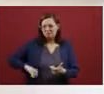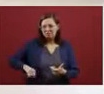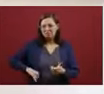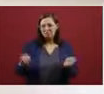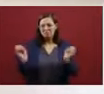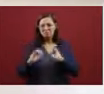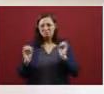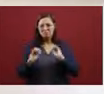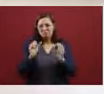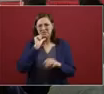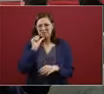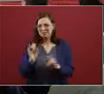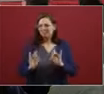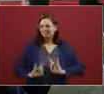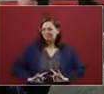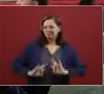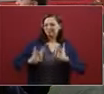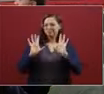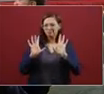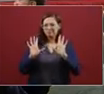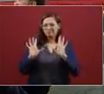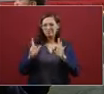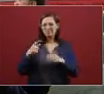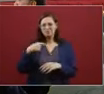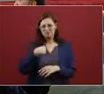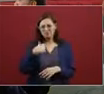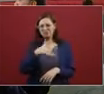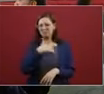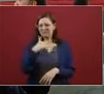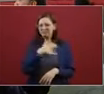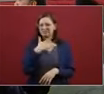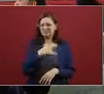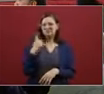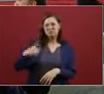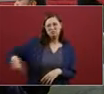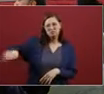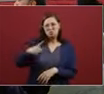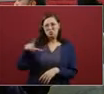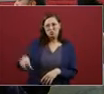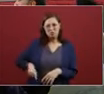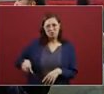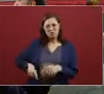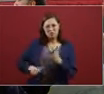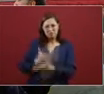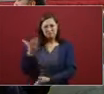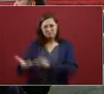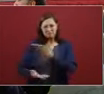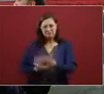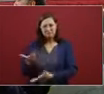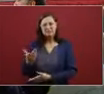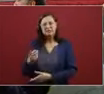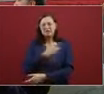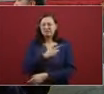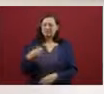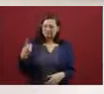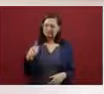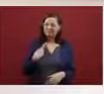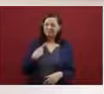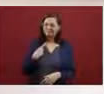caso. Entonces hay que permear esa vena con el personal, y si eso es adentro de